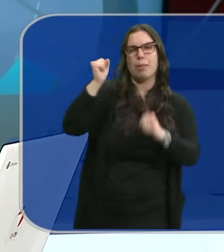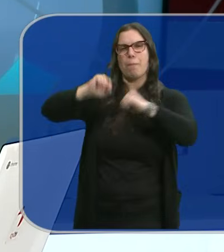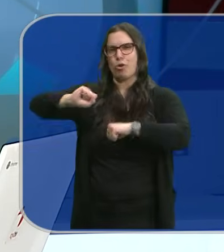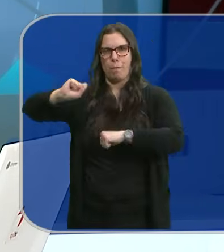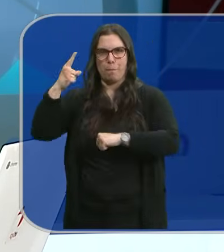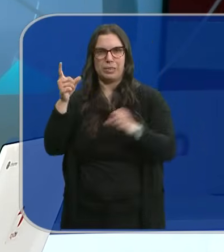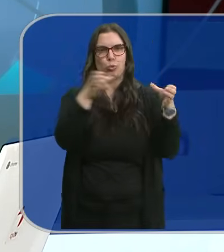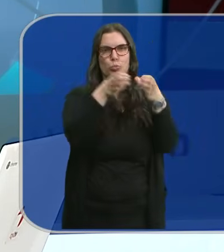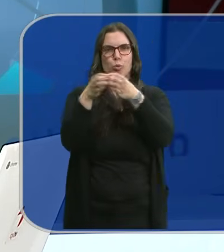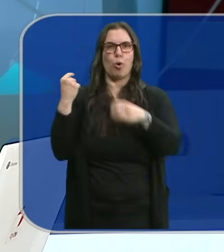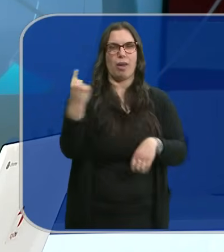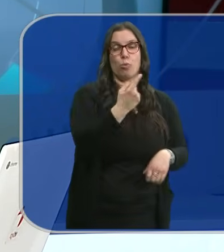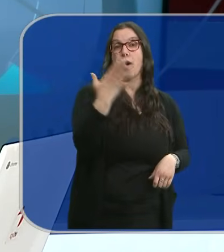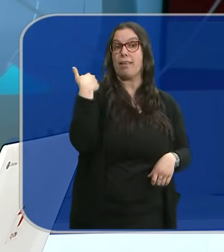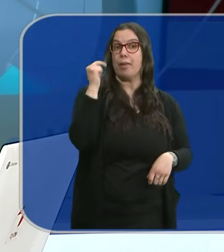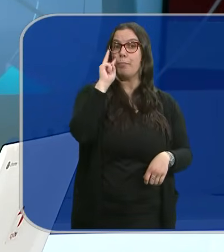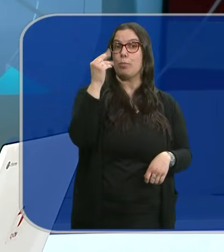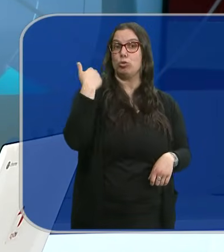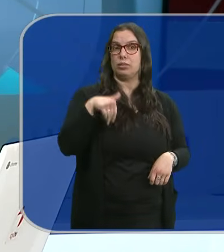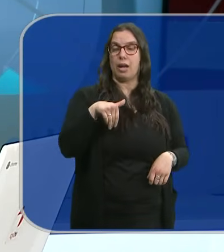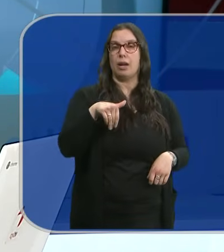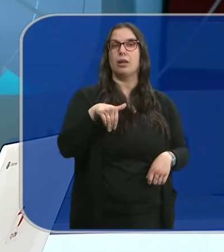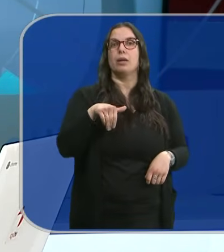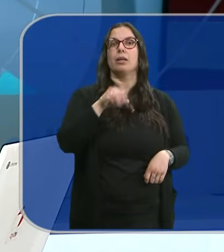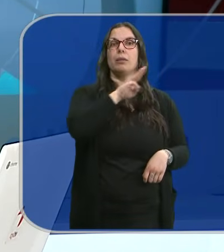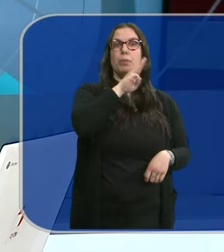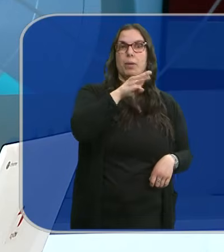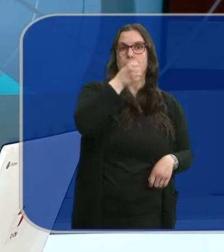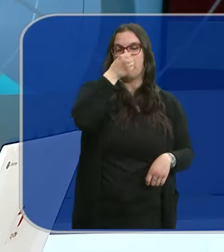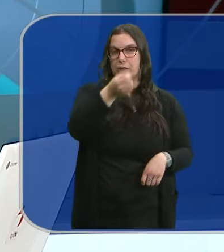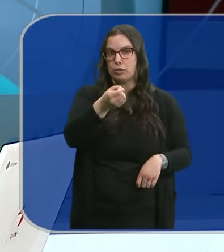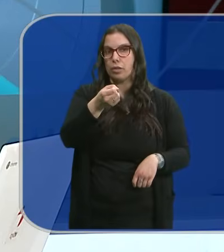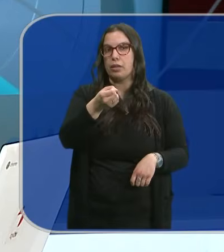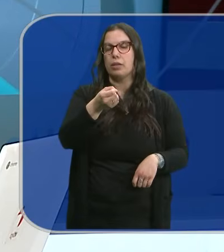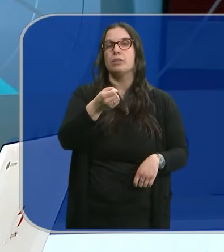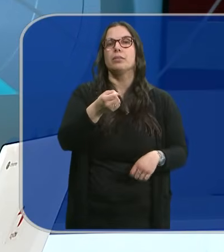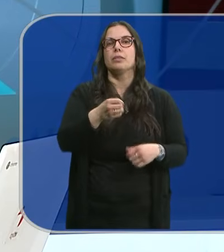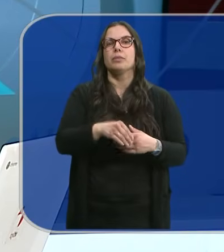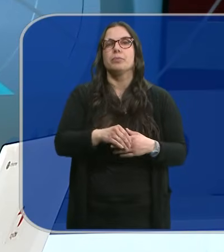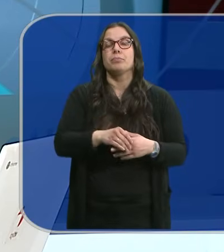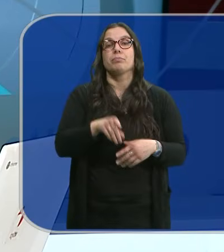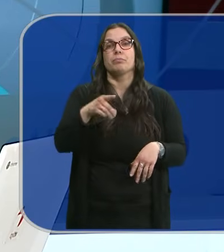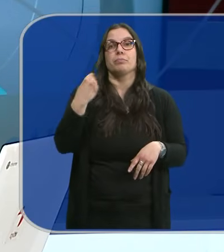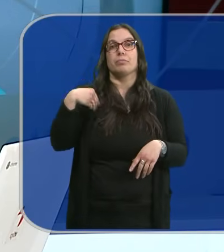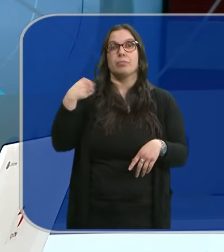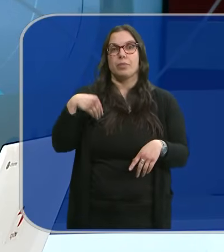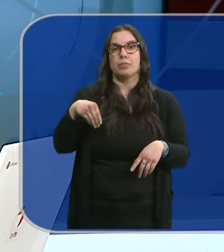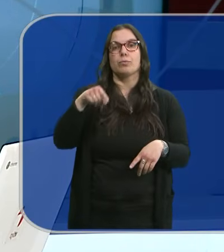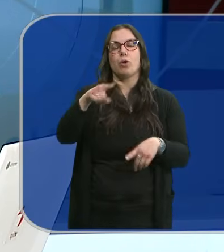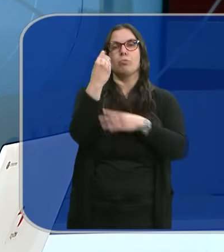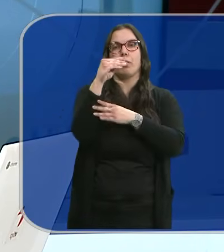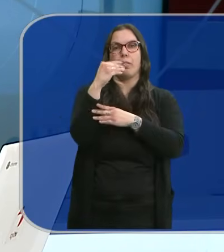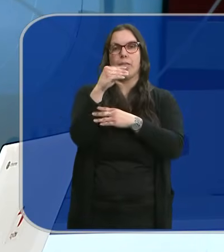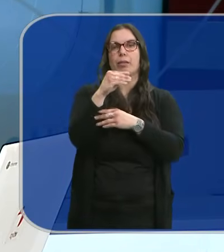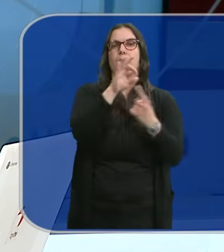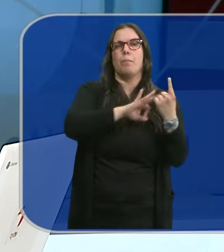los más mayores de cada partido. Ayer les mostramos los del PP y del PSOE. Brian Luis Vallejo en Palencia es el Benjamín con 26 años.